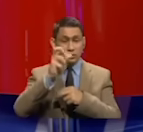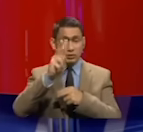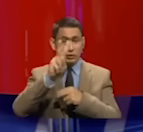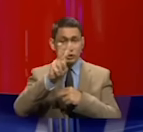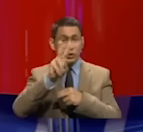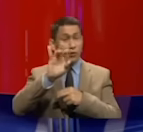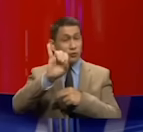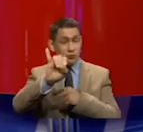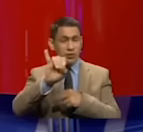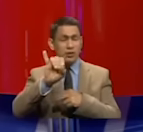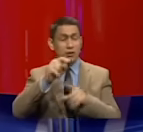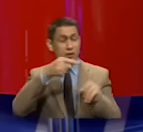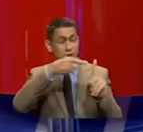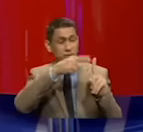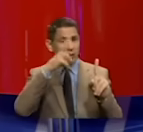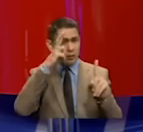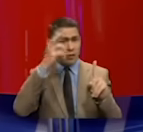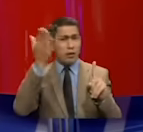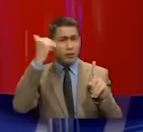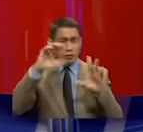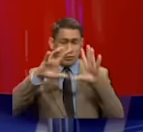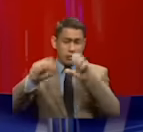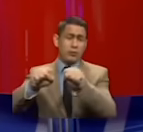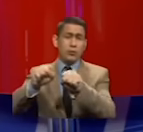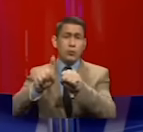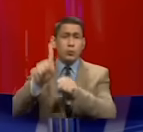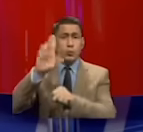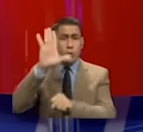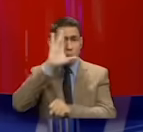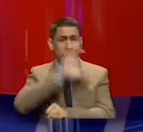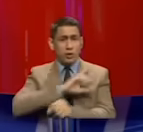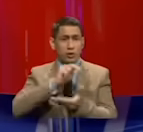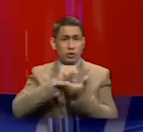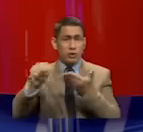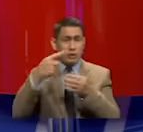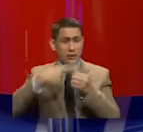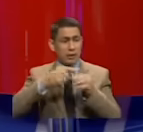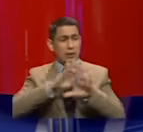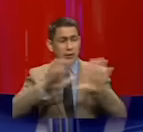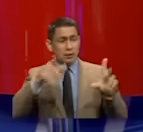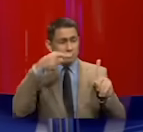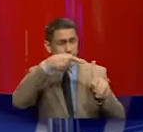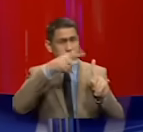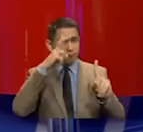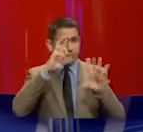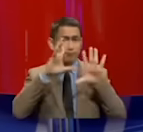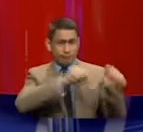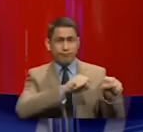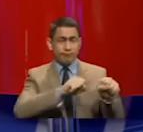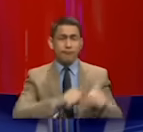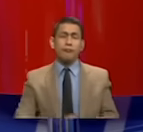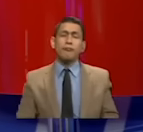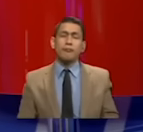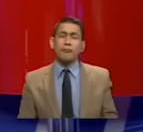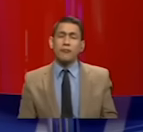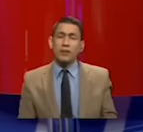terrorista implicado en el secuestro de un policía al norte de Quito, fue detenido por la policía en Guayabamba.